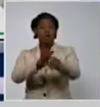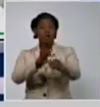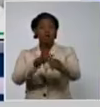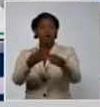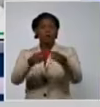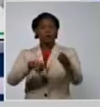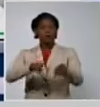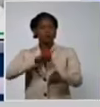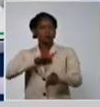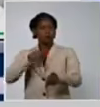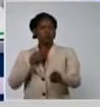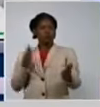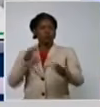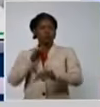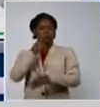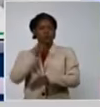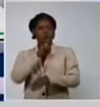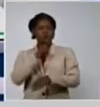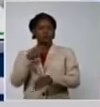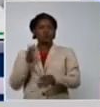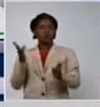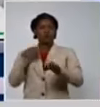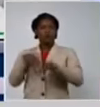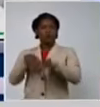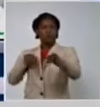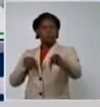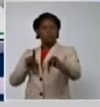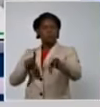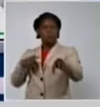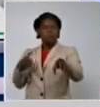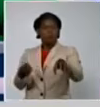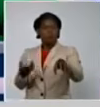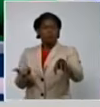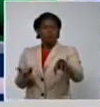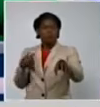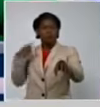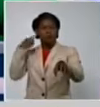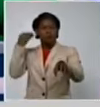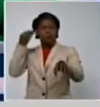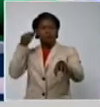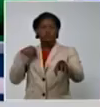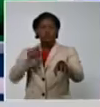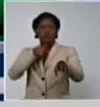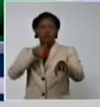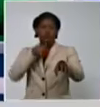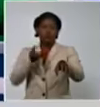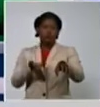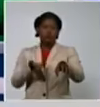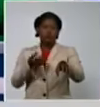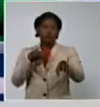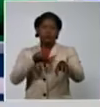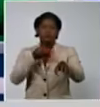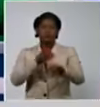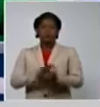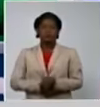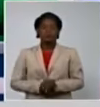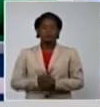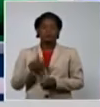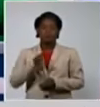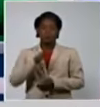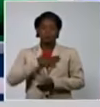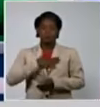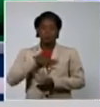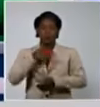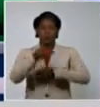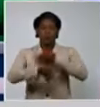se aisló rápidamente. ¿Cuál es el protocolo que podemos decirle a las personas que tengan esta duda? Sí, vamos a aclararlo porque además continuamente